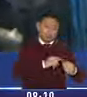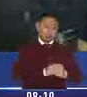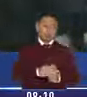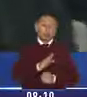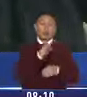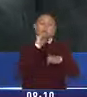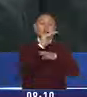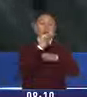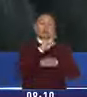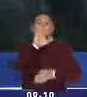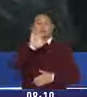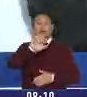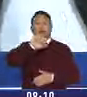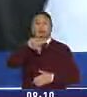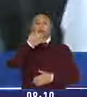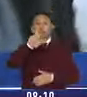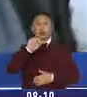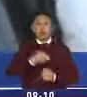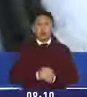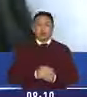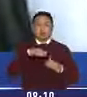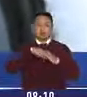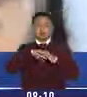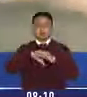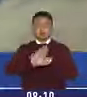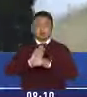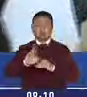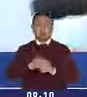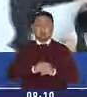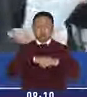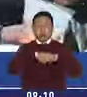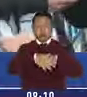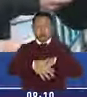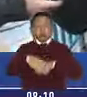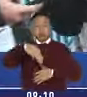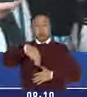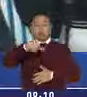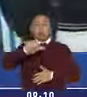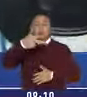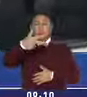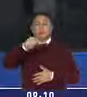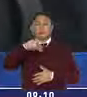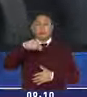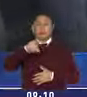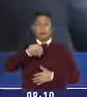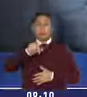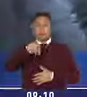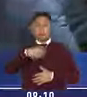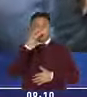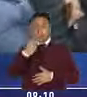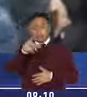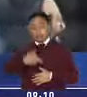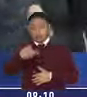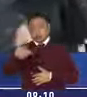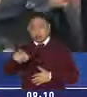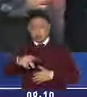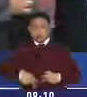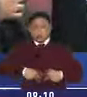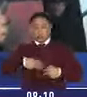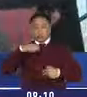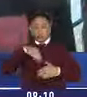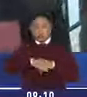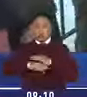Roque, en El Tejar. Ingresamos a la quebrada del Machángara, pudimos constatar diferentes personas que aparentemente vivían en estado